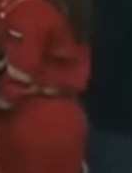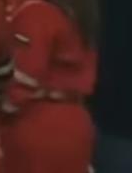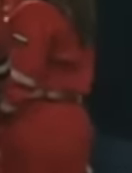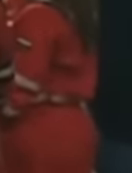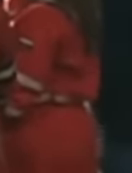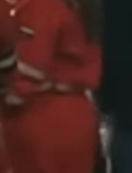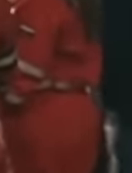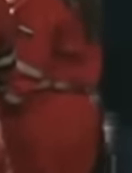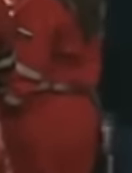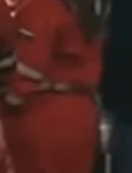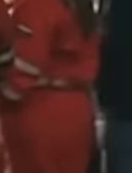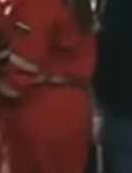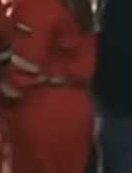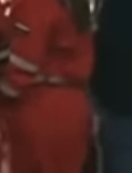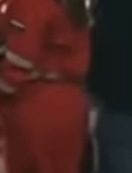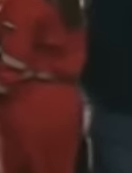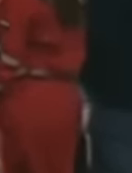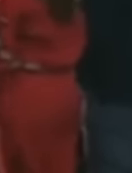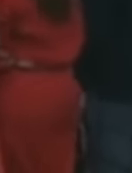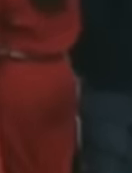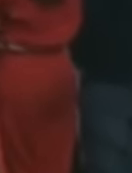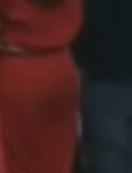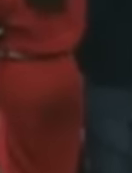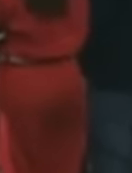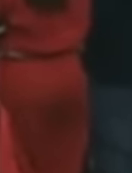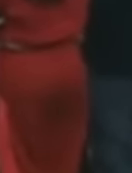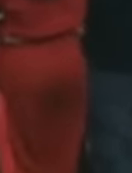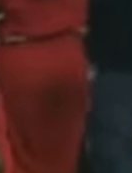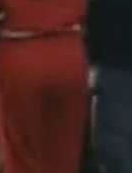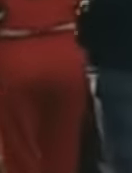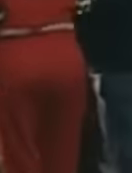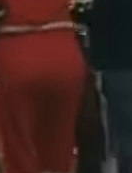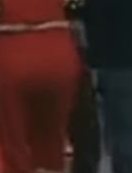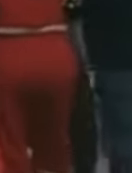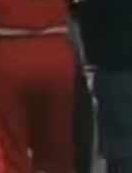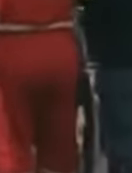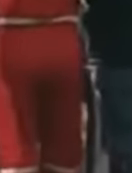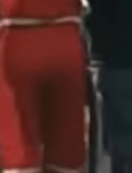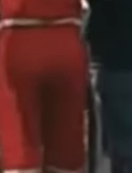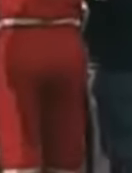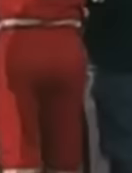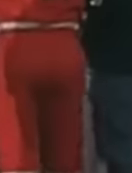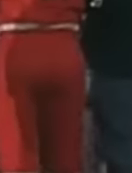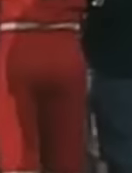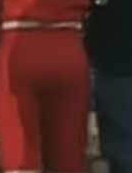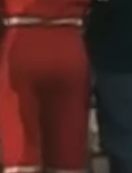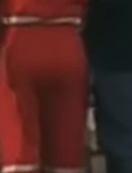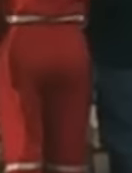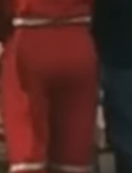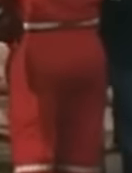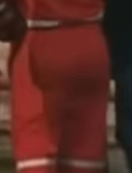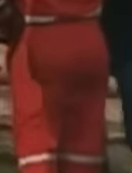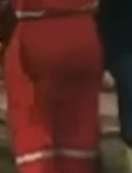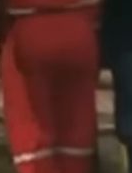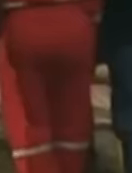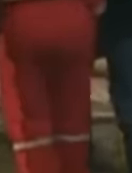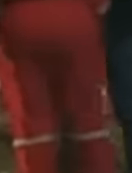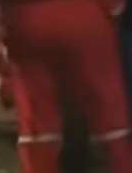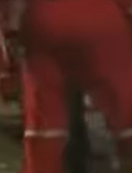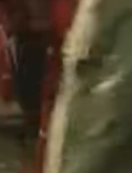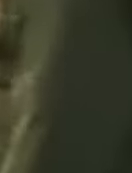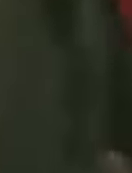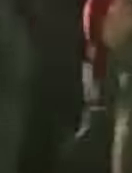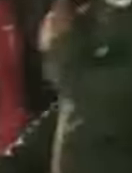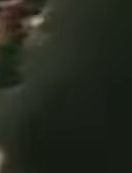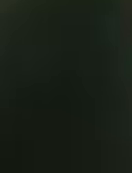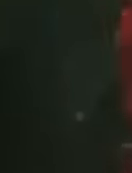sol. Allí vemos entonces al presidente Nicolás Maduro en este momento recibido por los trabajadores y las trabajadoras, típico además el uniforme que uno ve con